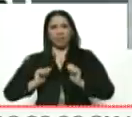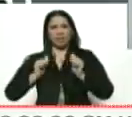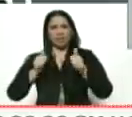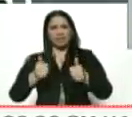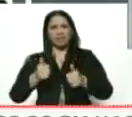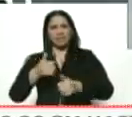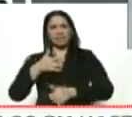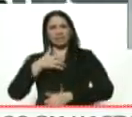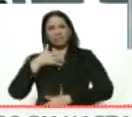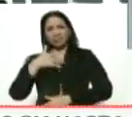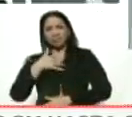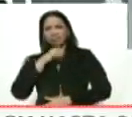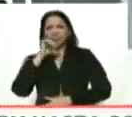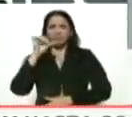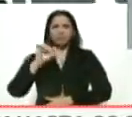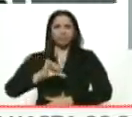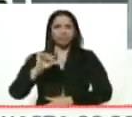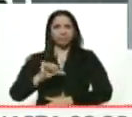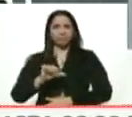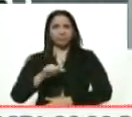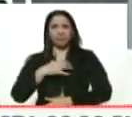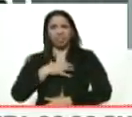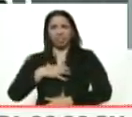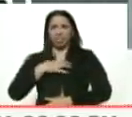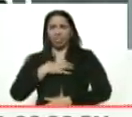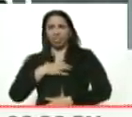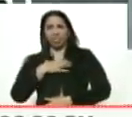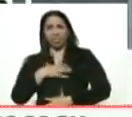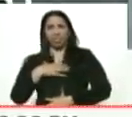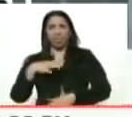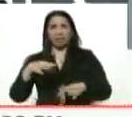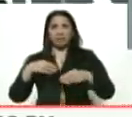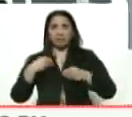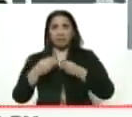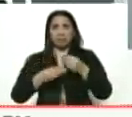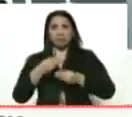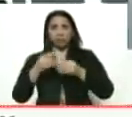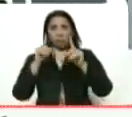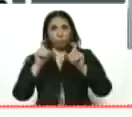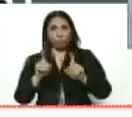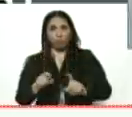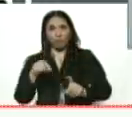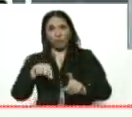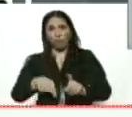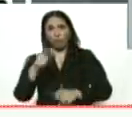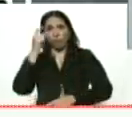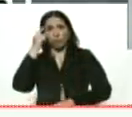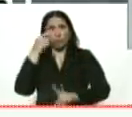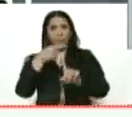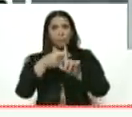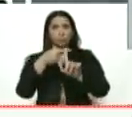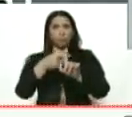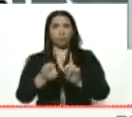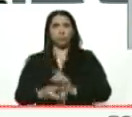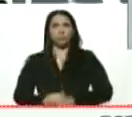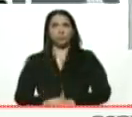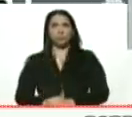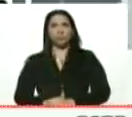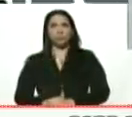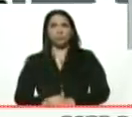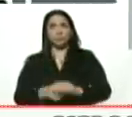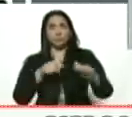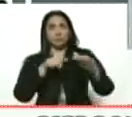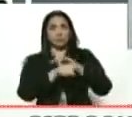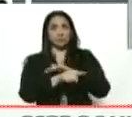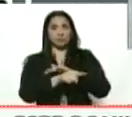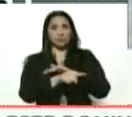síntomas. Dado que presentó síntomas, se le tomó la prueba molecular y el día de hoy dio positivo. Está